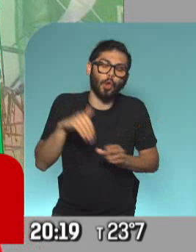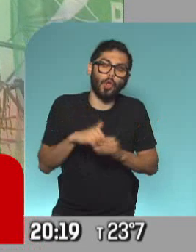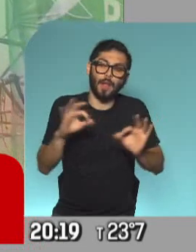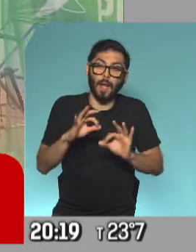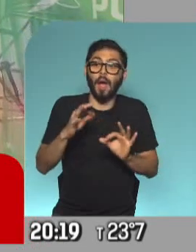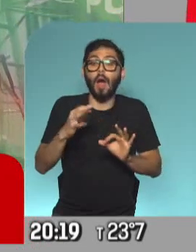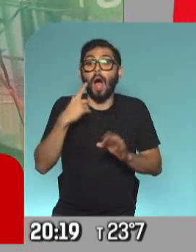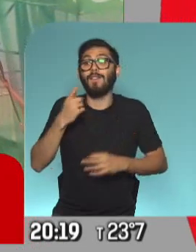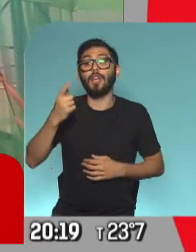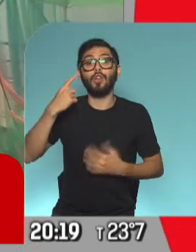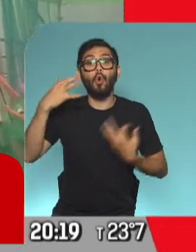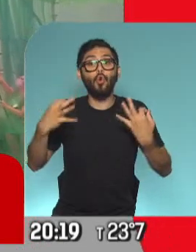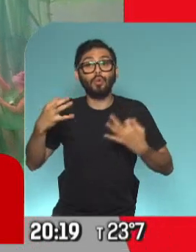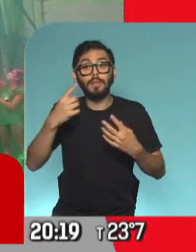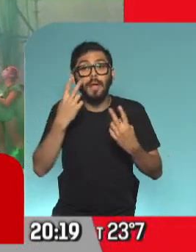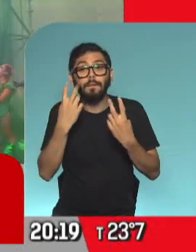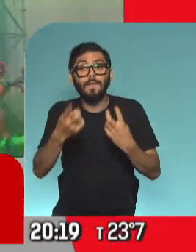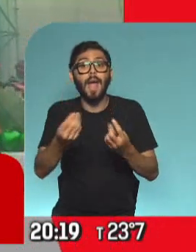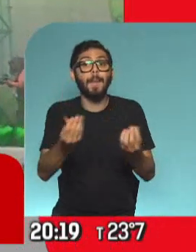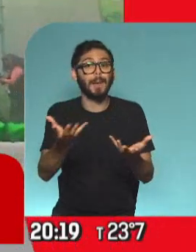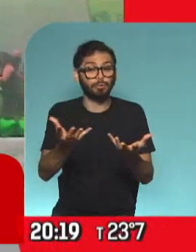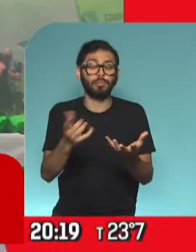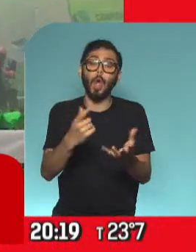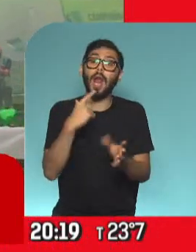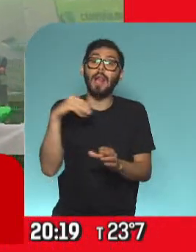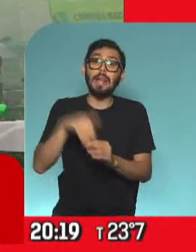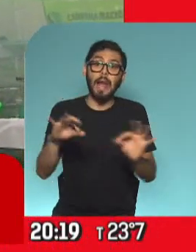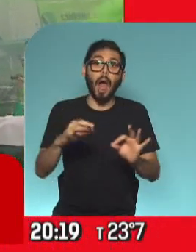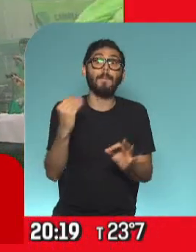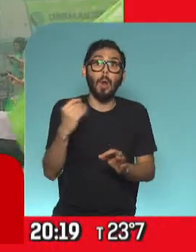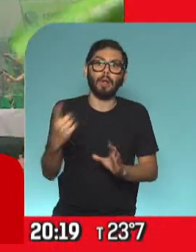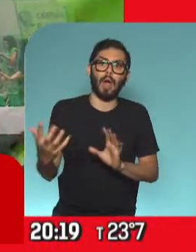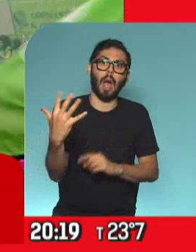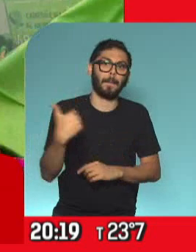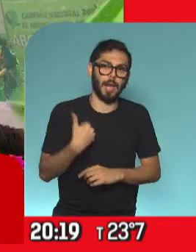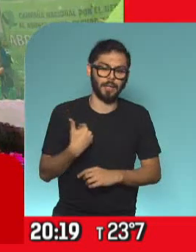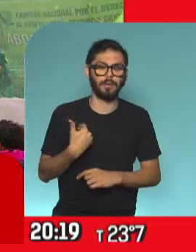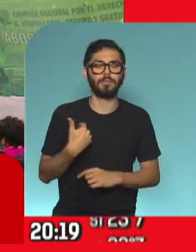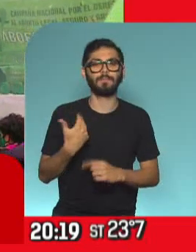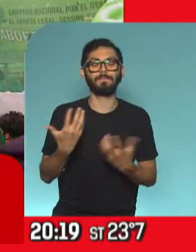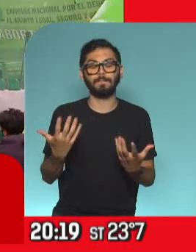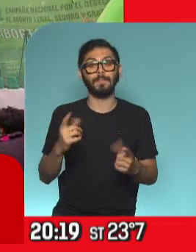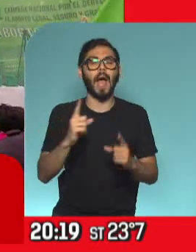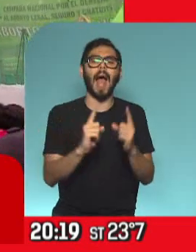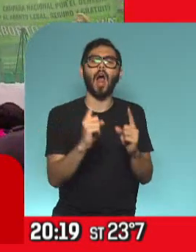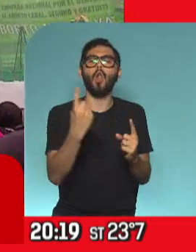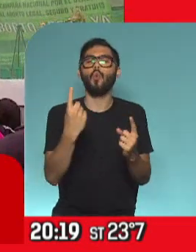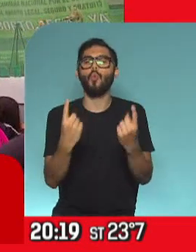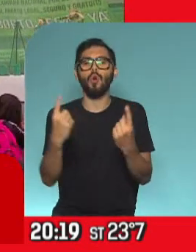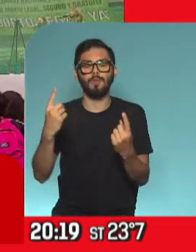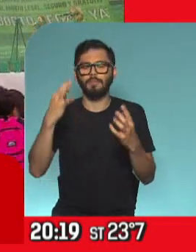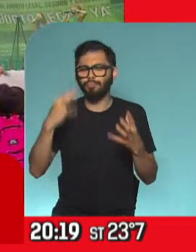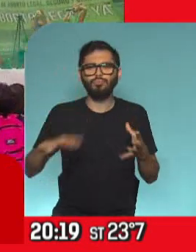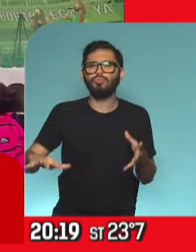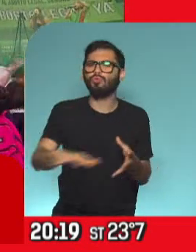qué es lo que pasó en este caso, pero él fundamentó su abstención en eso. Bueno, casos aislados que pesaron, pero el clima, todos